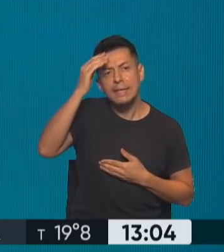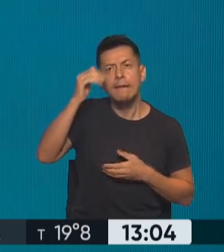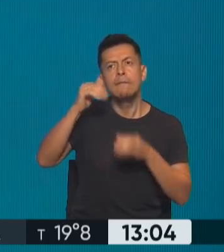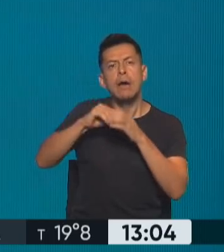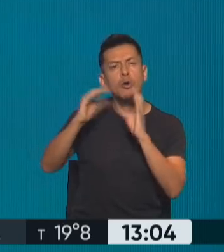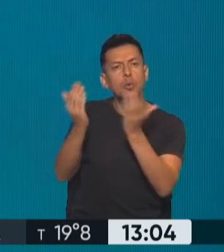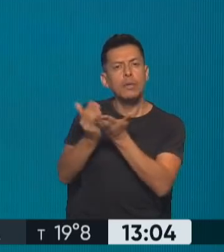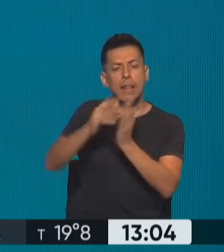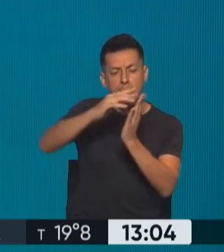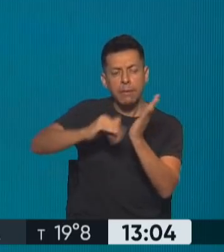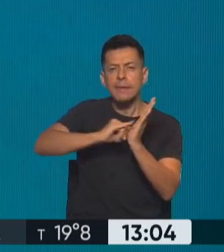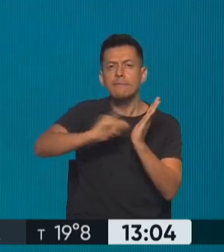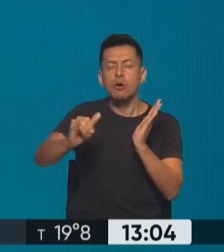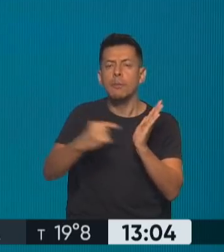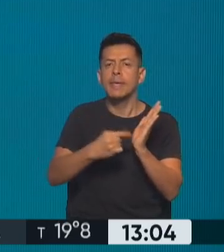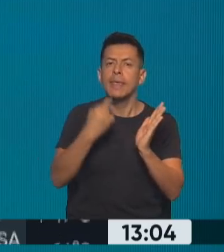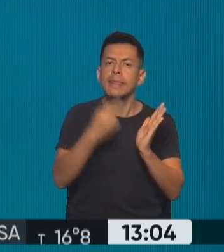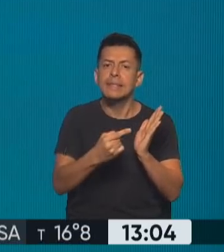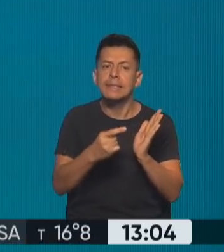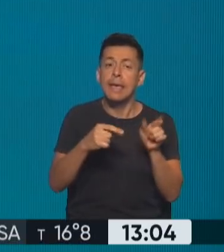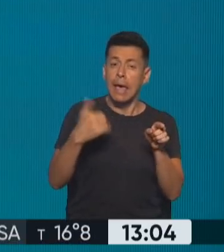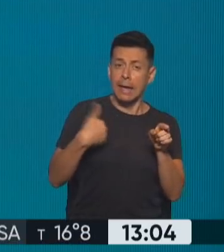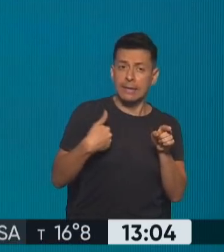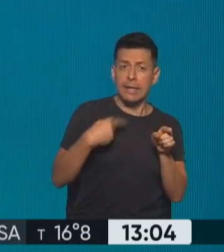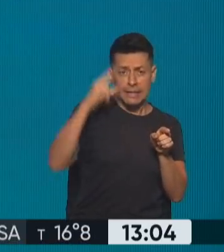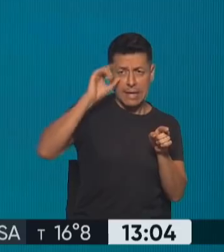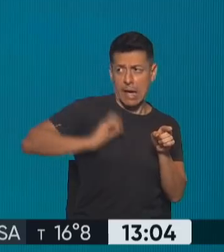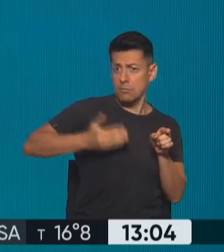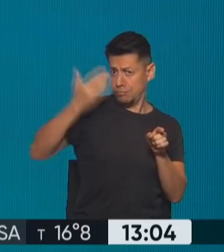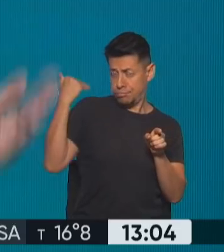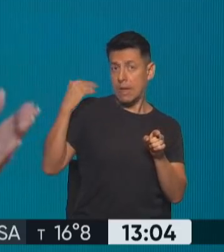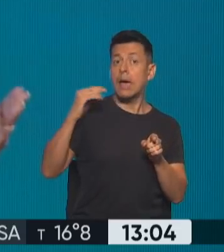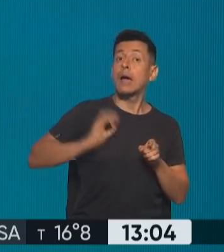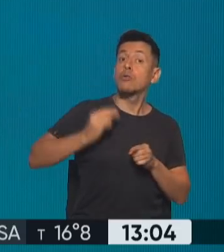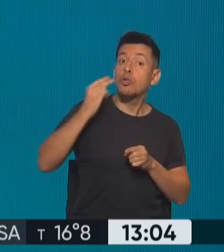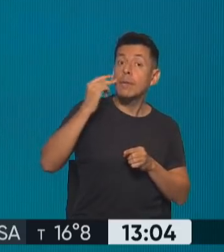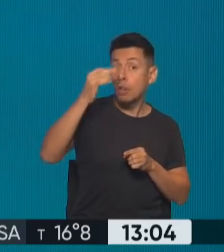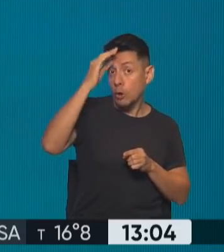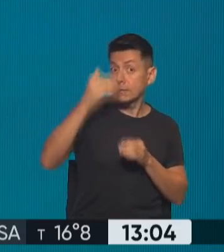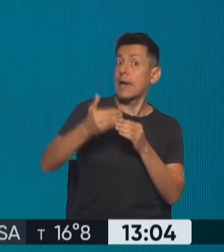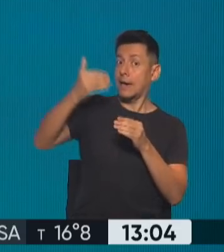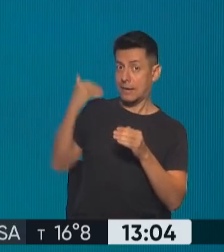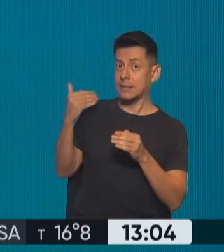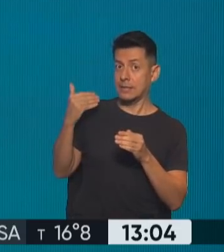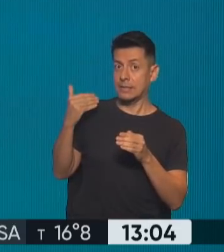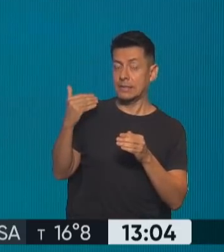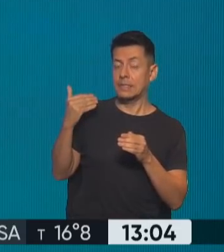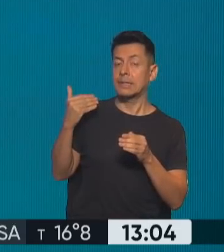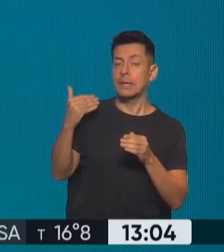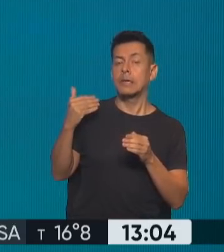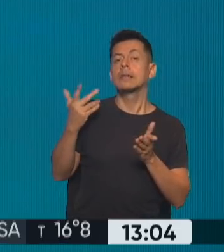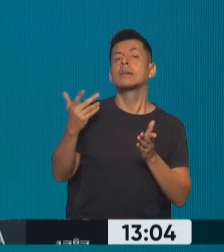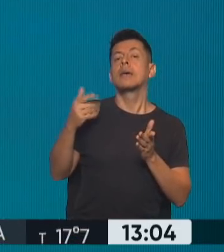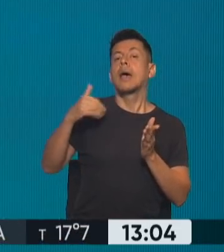Mundial dijo que la Argentina en la última década, estamos hablando del año 2012 para atrás, la última década,